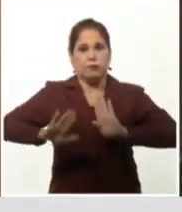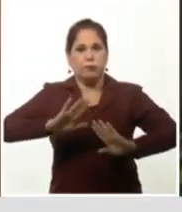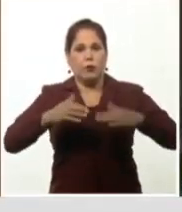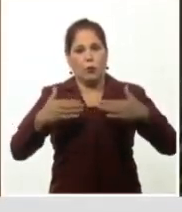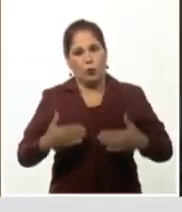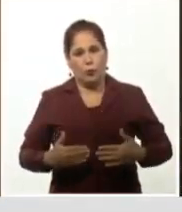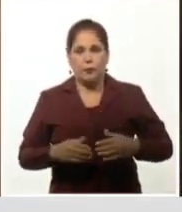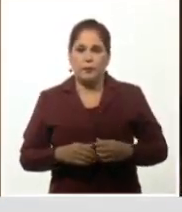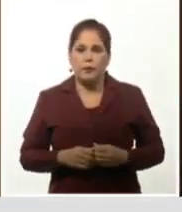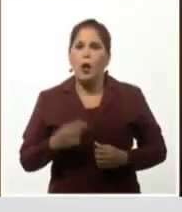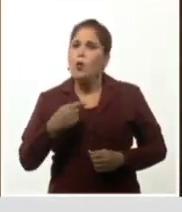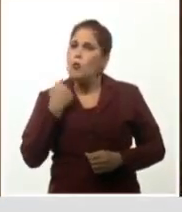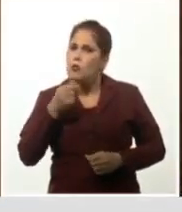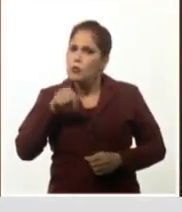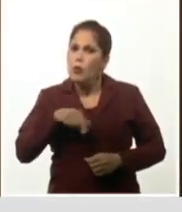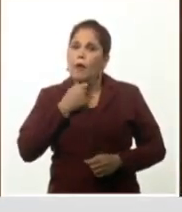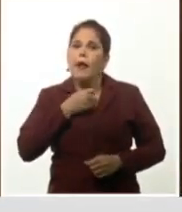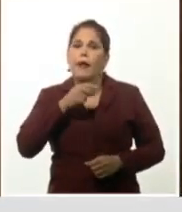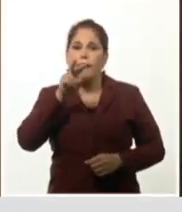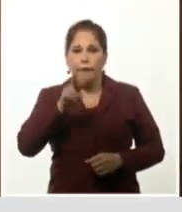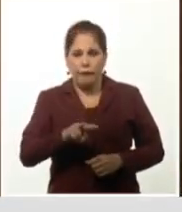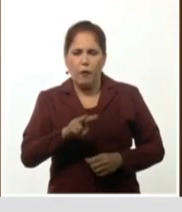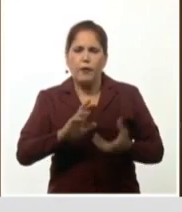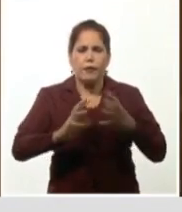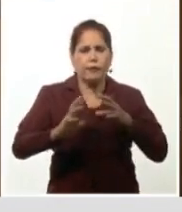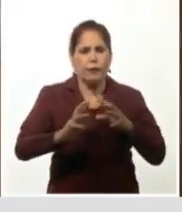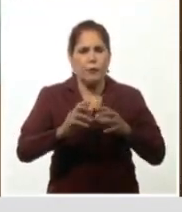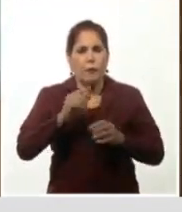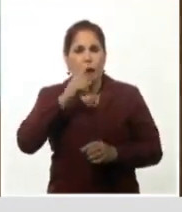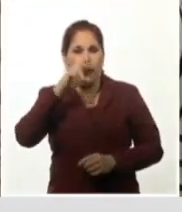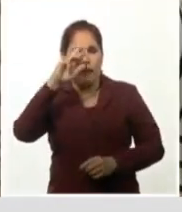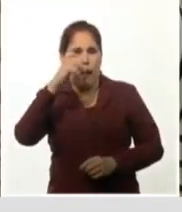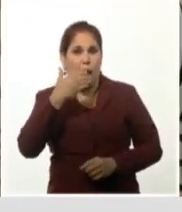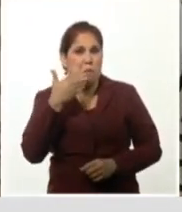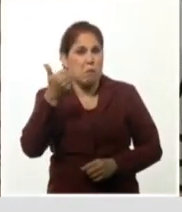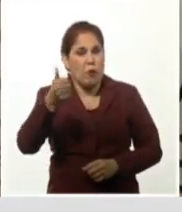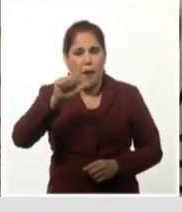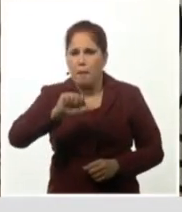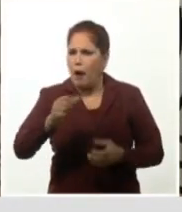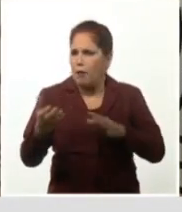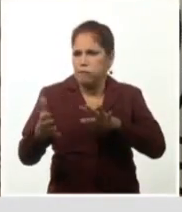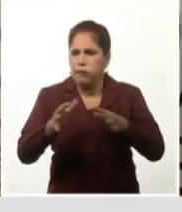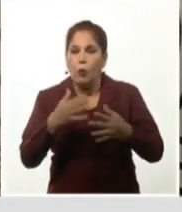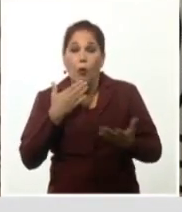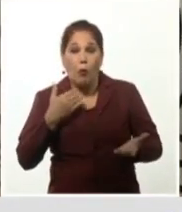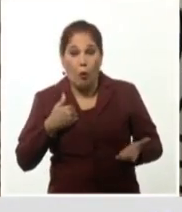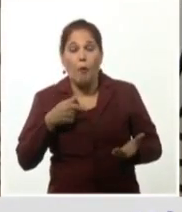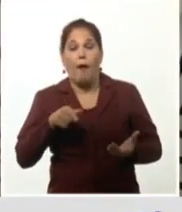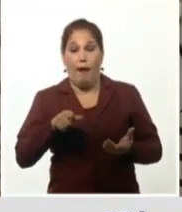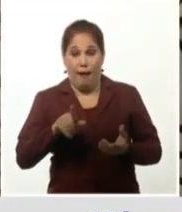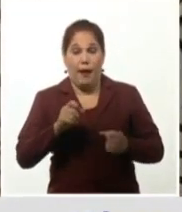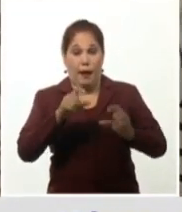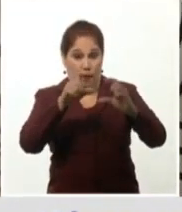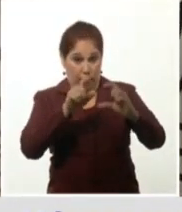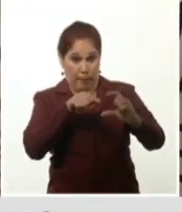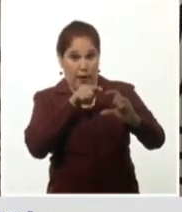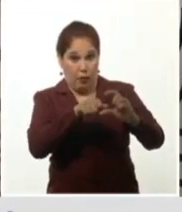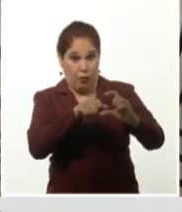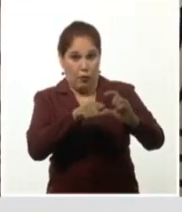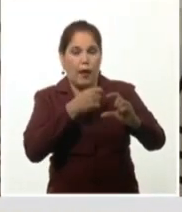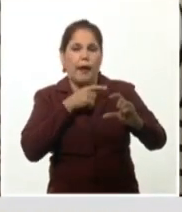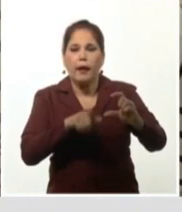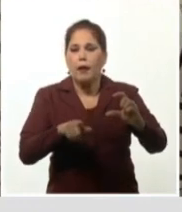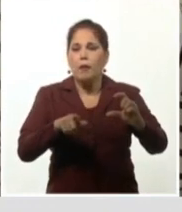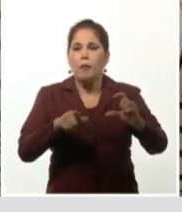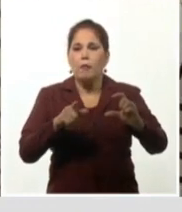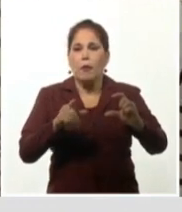nosotros estamos evaluando la eficacia de la vacuna, donde vamos a evaluar si la vacuna es eficaz, por ejemplo, para evitar